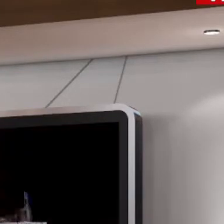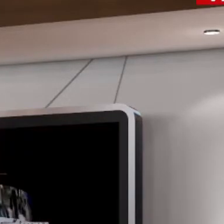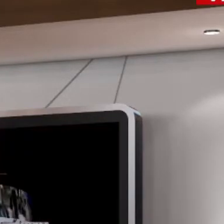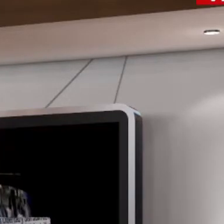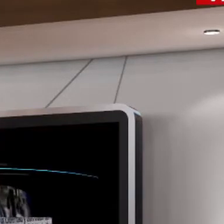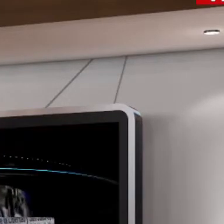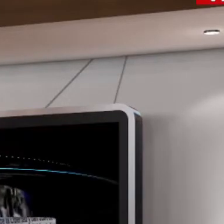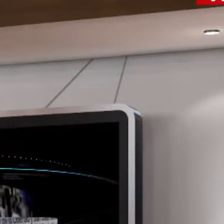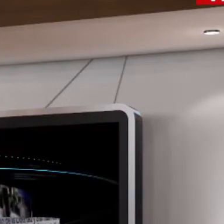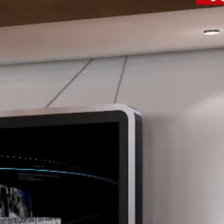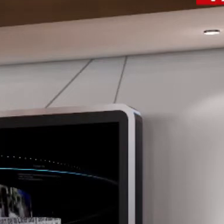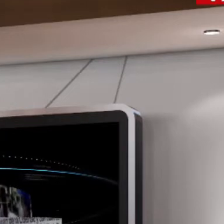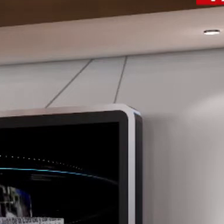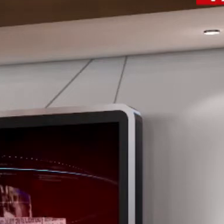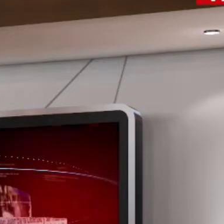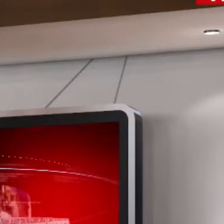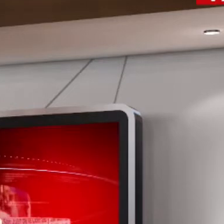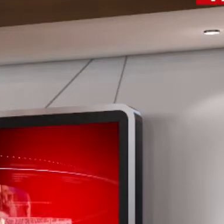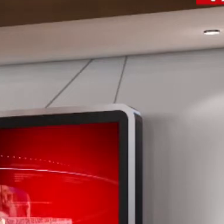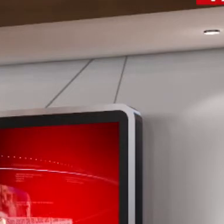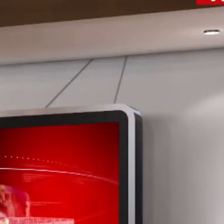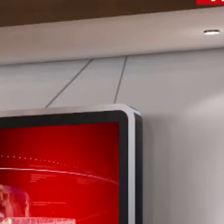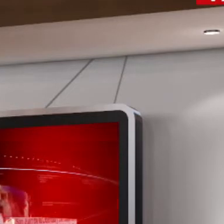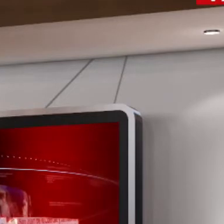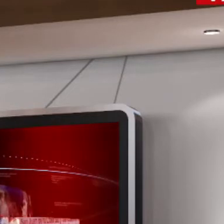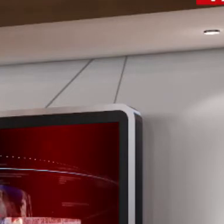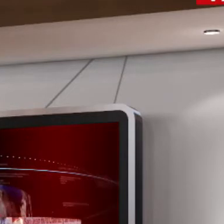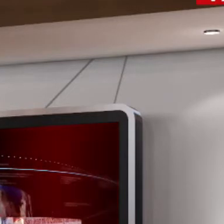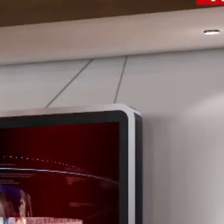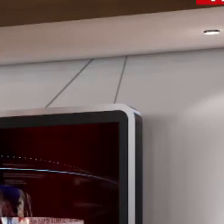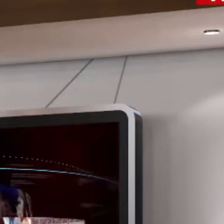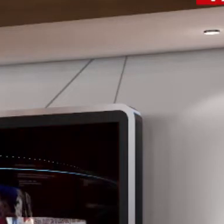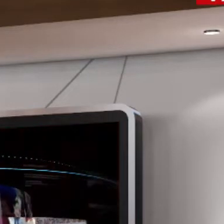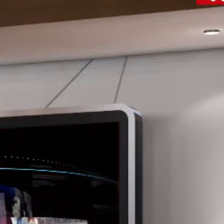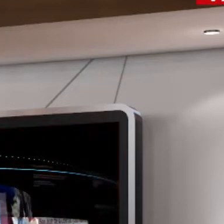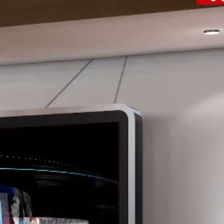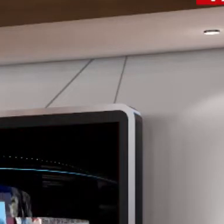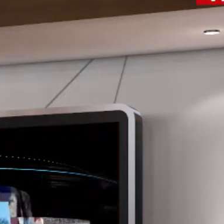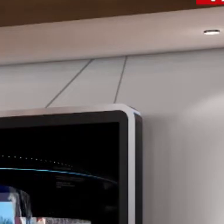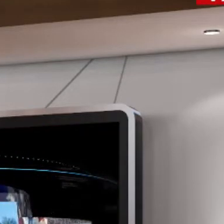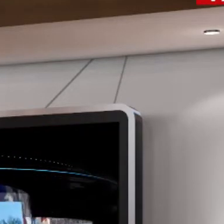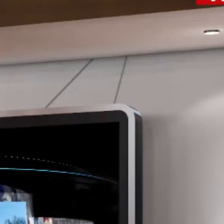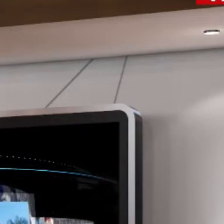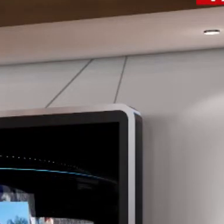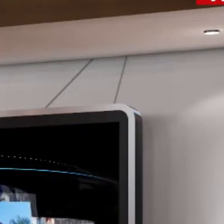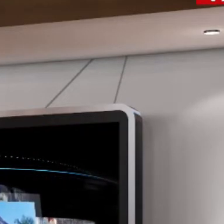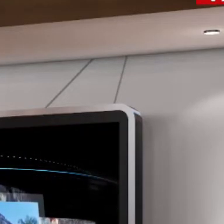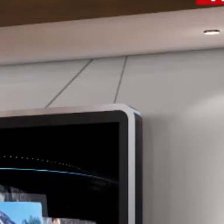Entonces, acá en Iquitos, vía el proceso de reversión,